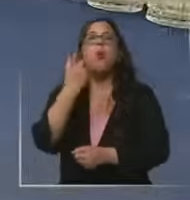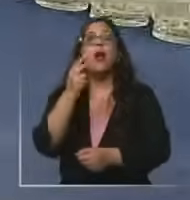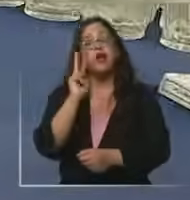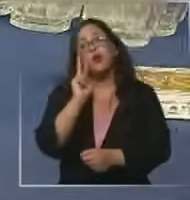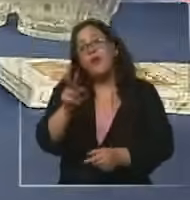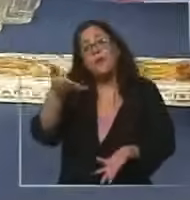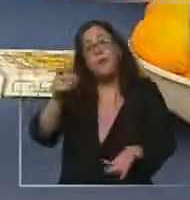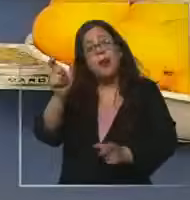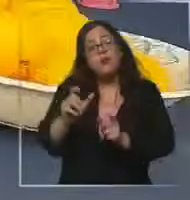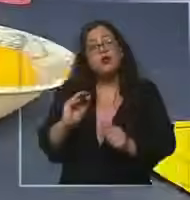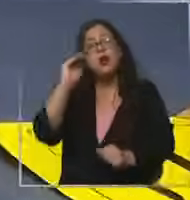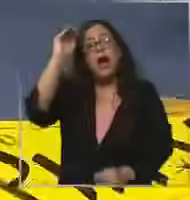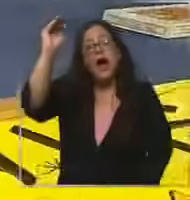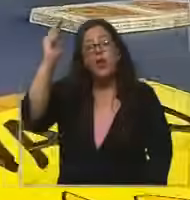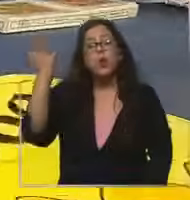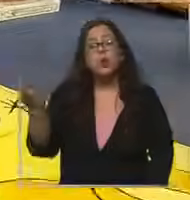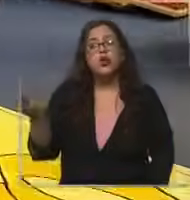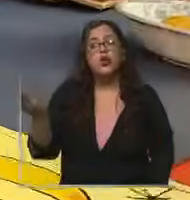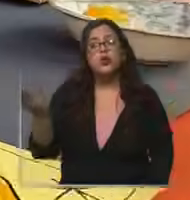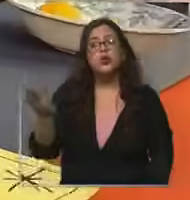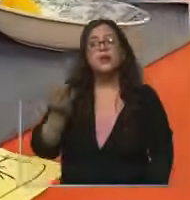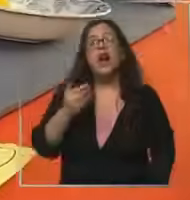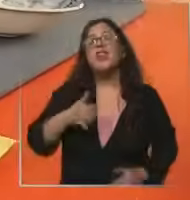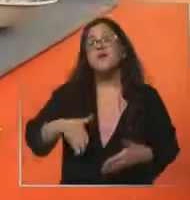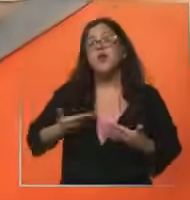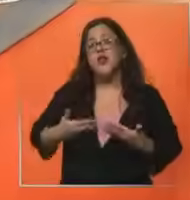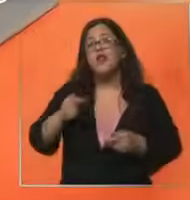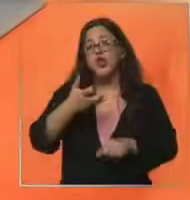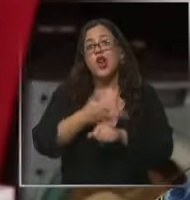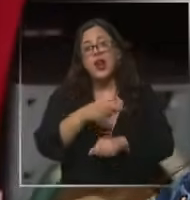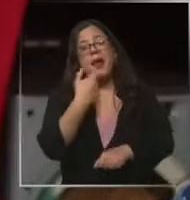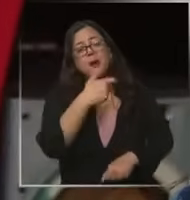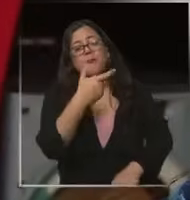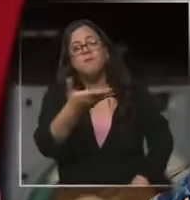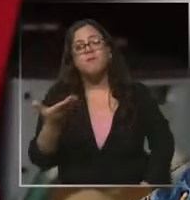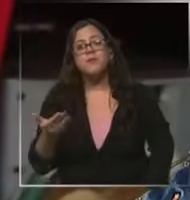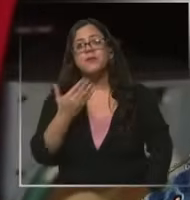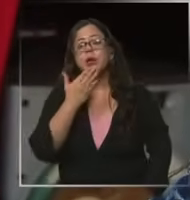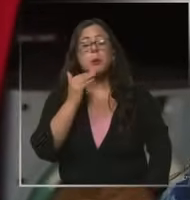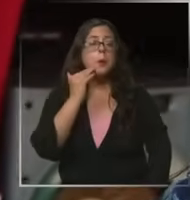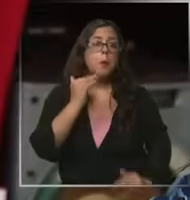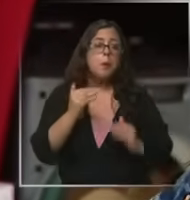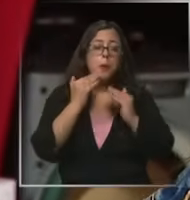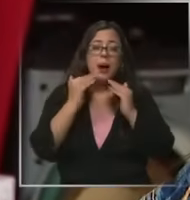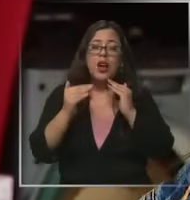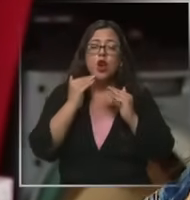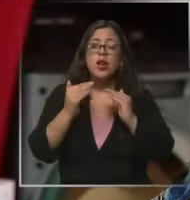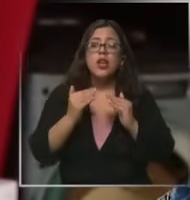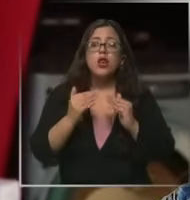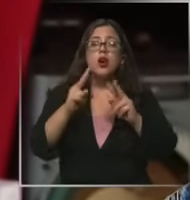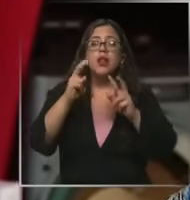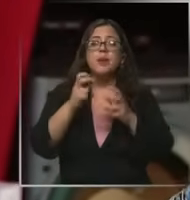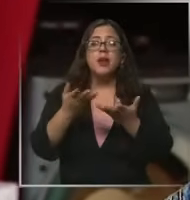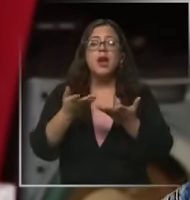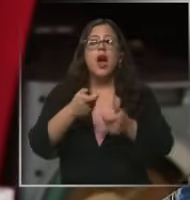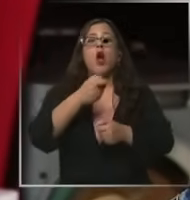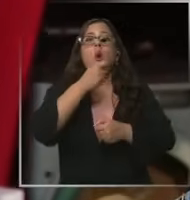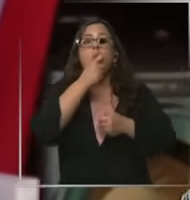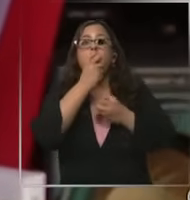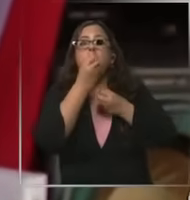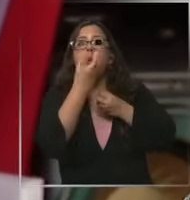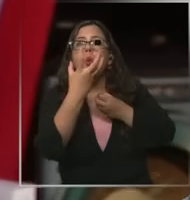pues, hay un incentivo. Y para los niños hay de estas burbujas,